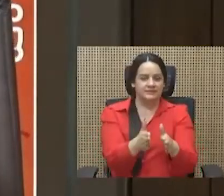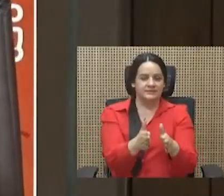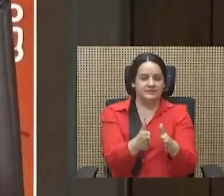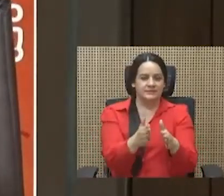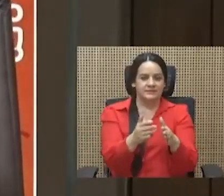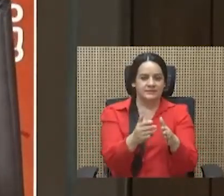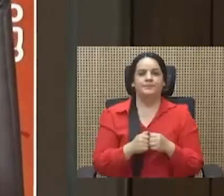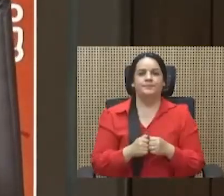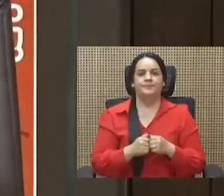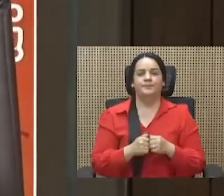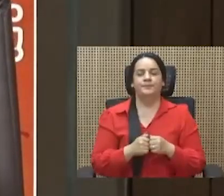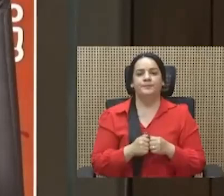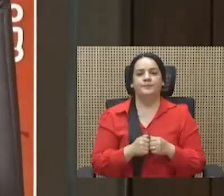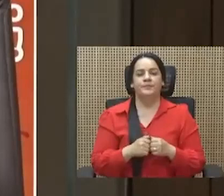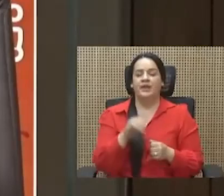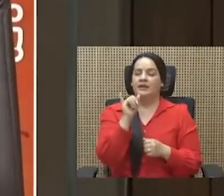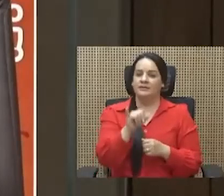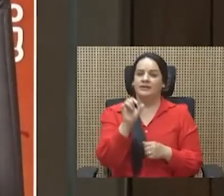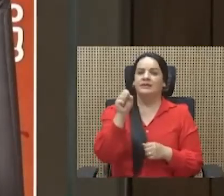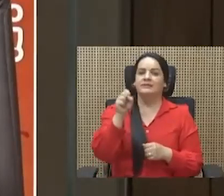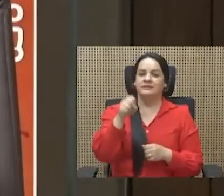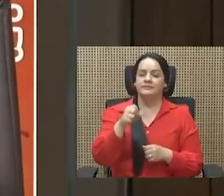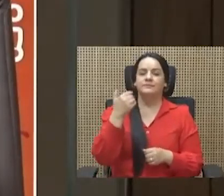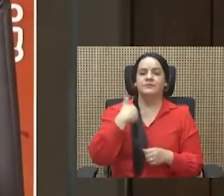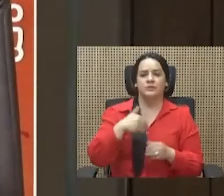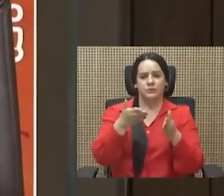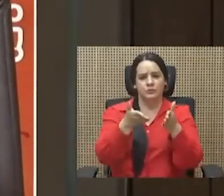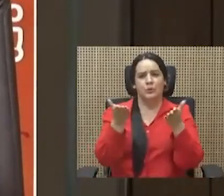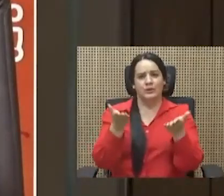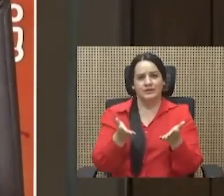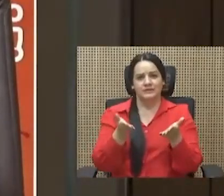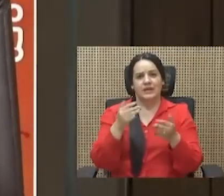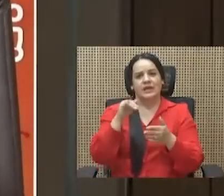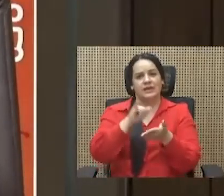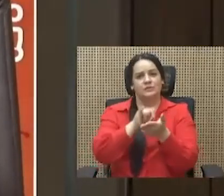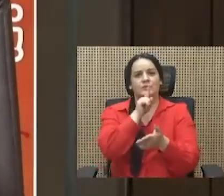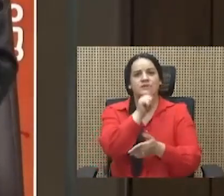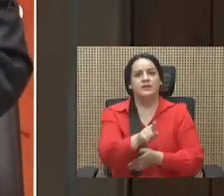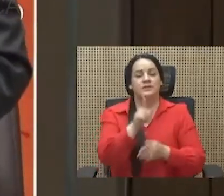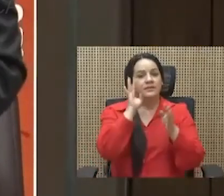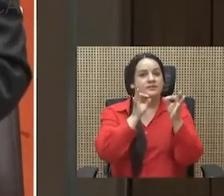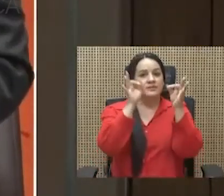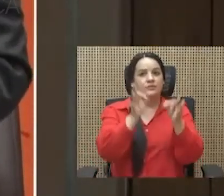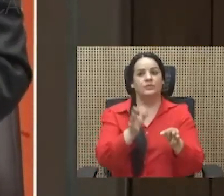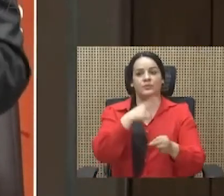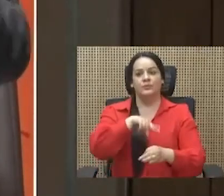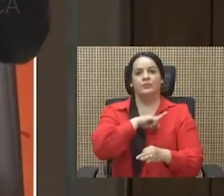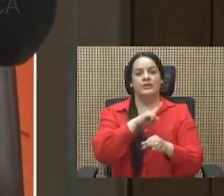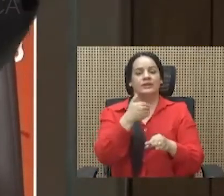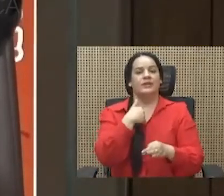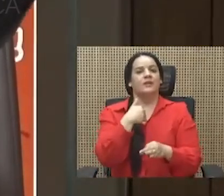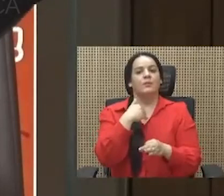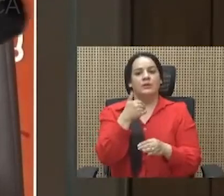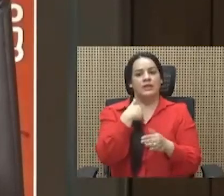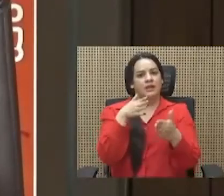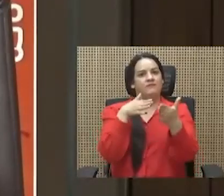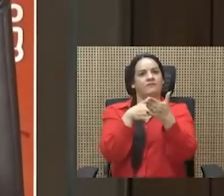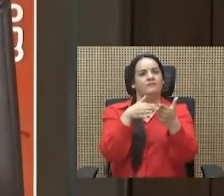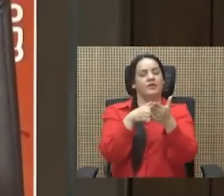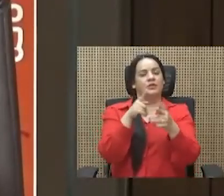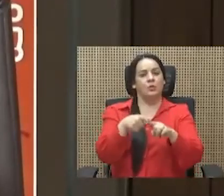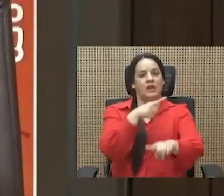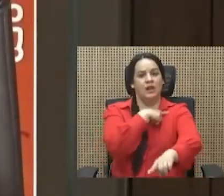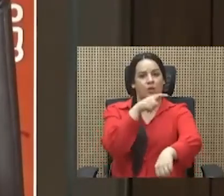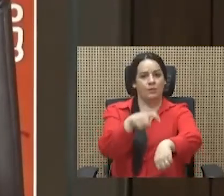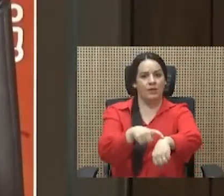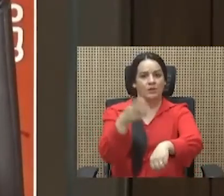Así que sí, señores, es cierto, las decisiones que tomamos tienen efectos en el largo plazo. Hace 4 o 5